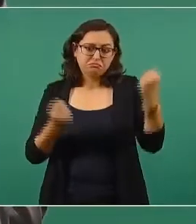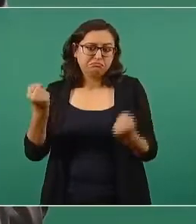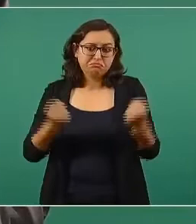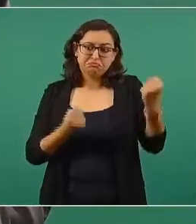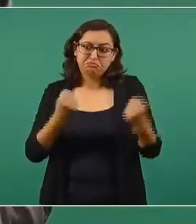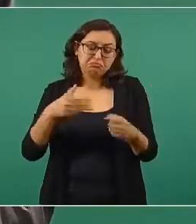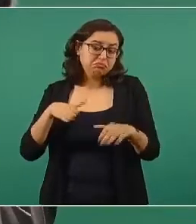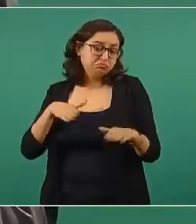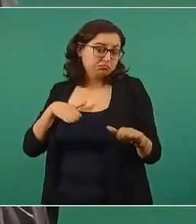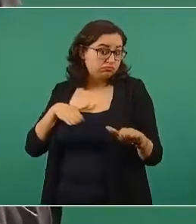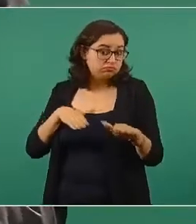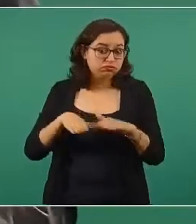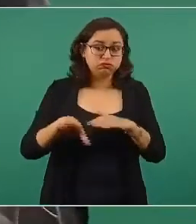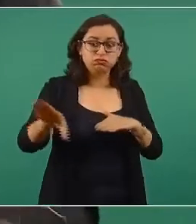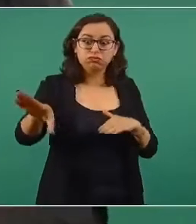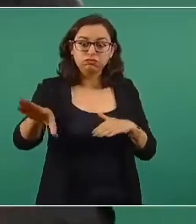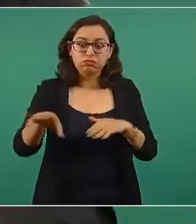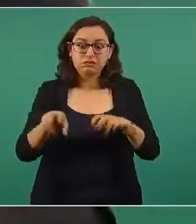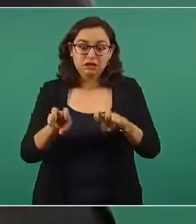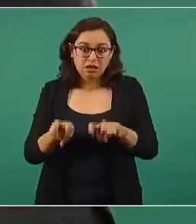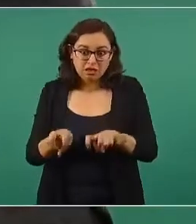arranca y ellas se tiran